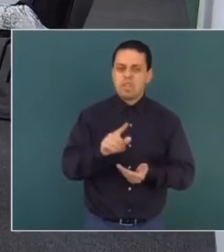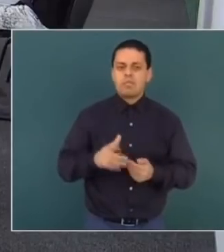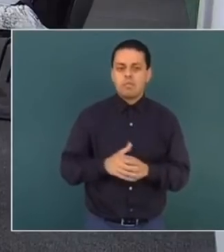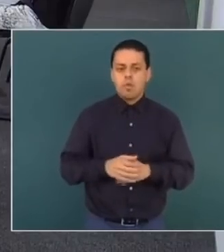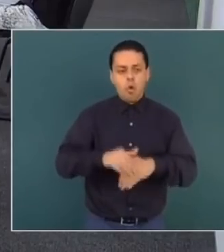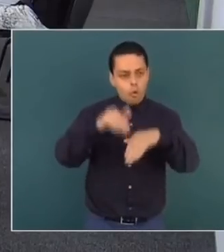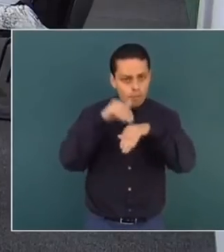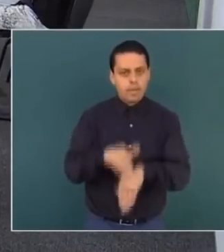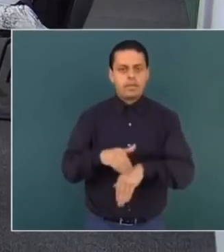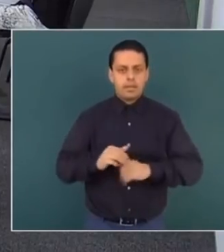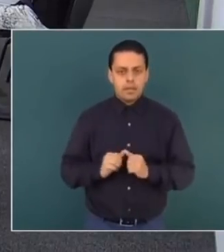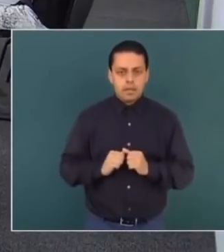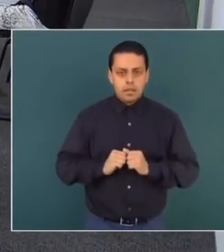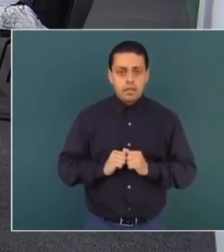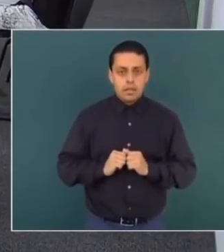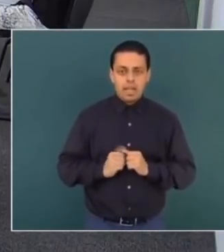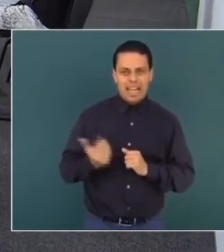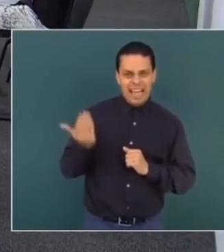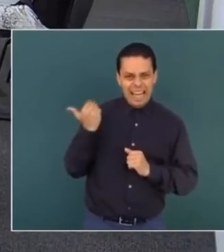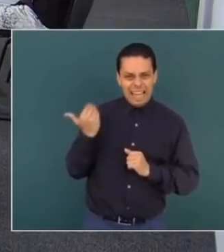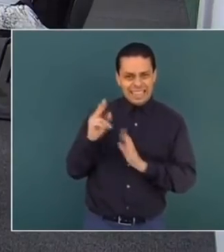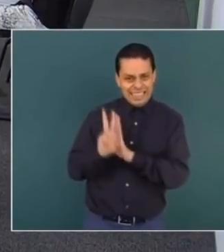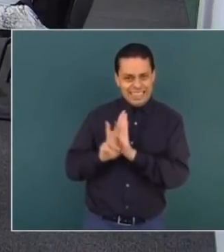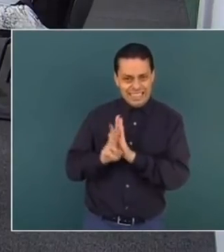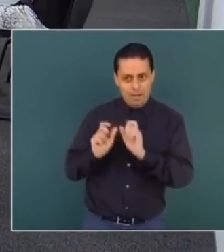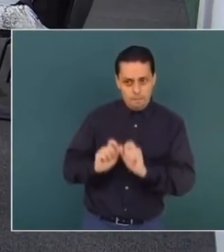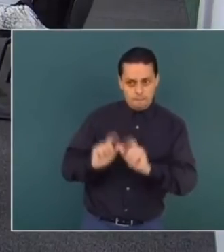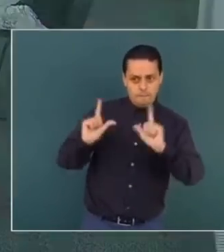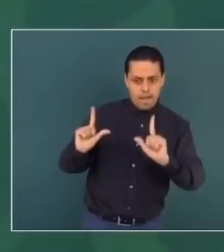Esta revelación,